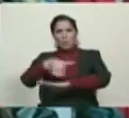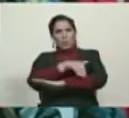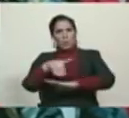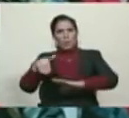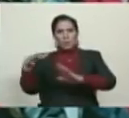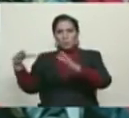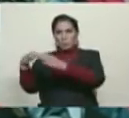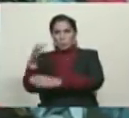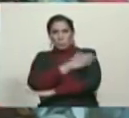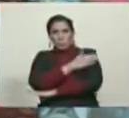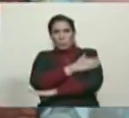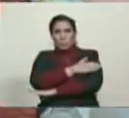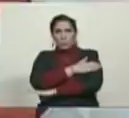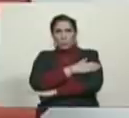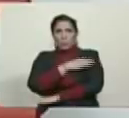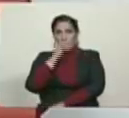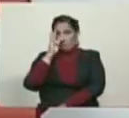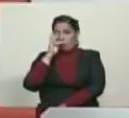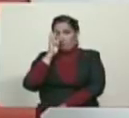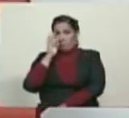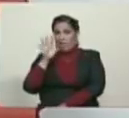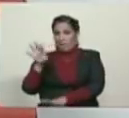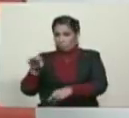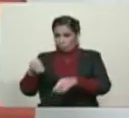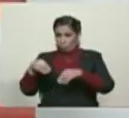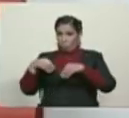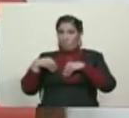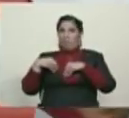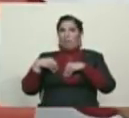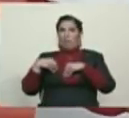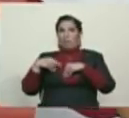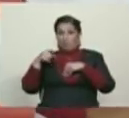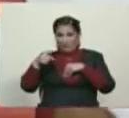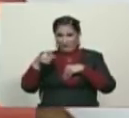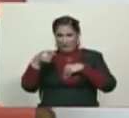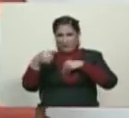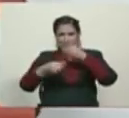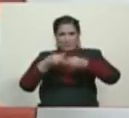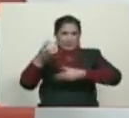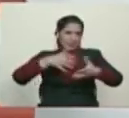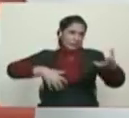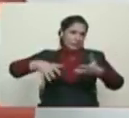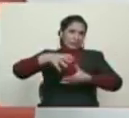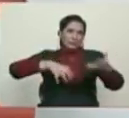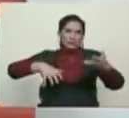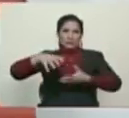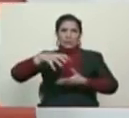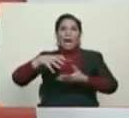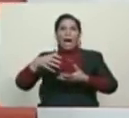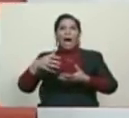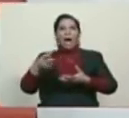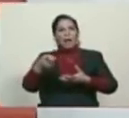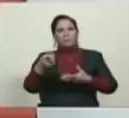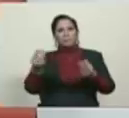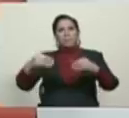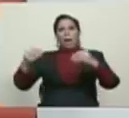cúpulas asumieron. Y de ahí se generó el pacto de Punto Fijo, pacto de Nueva